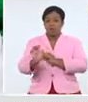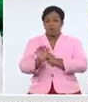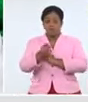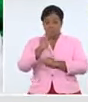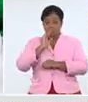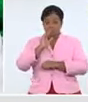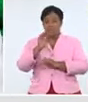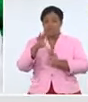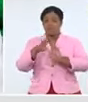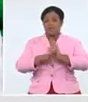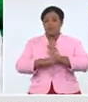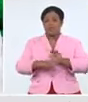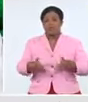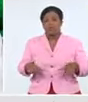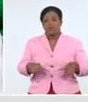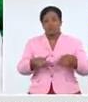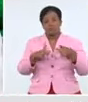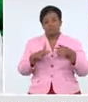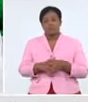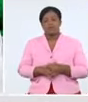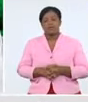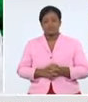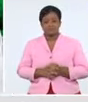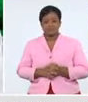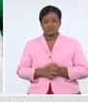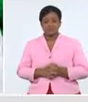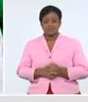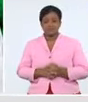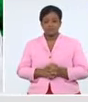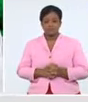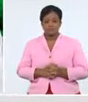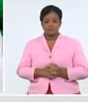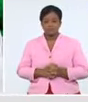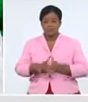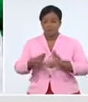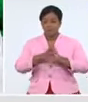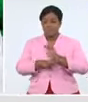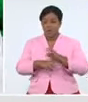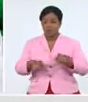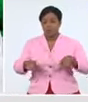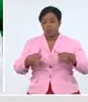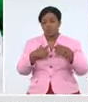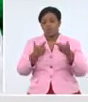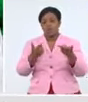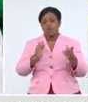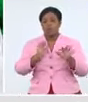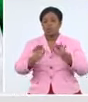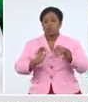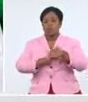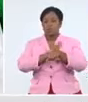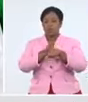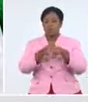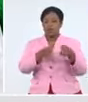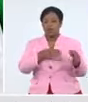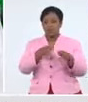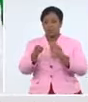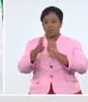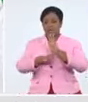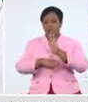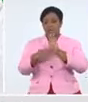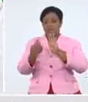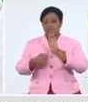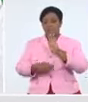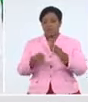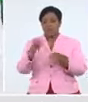medidas a cumplir no solamente desde el punto de vista de la COVID, sino son medidas que tienen que incorporarse a